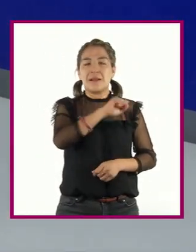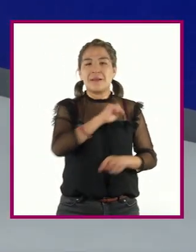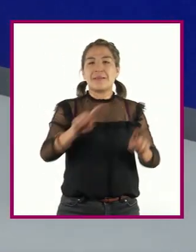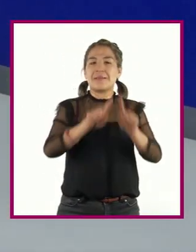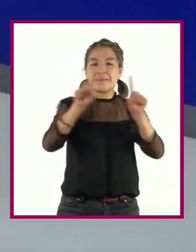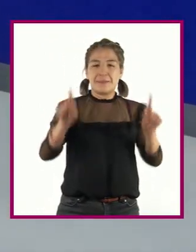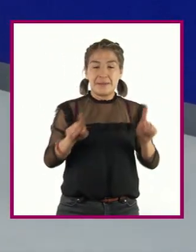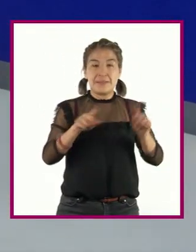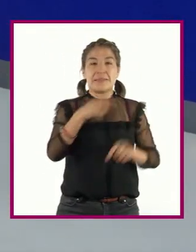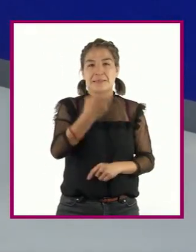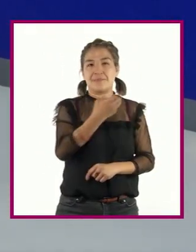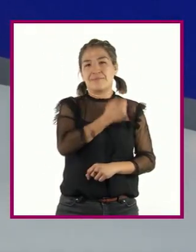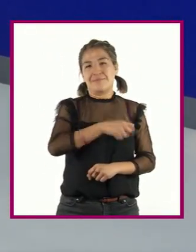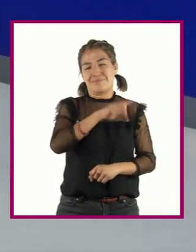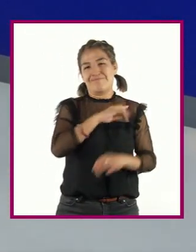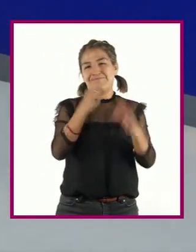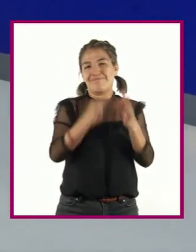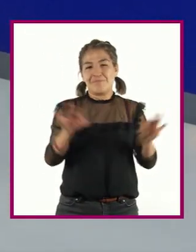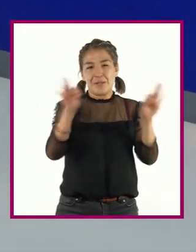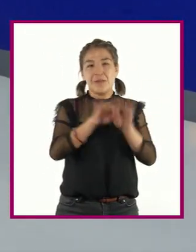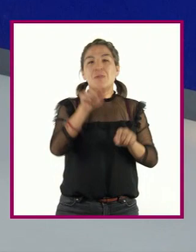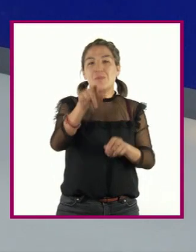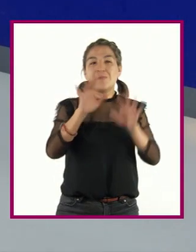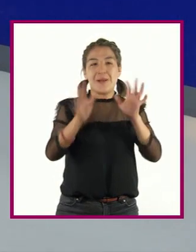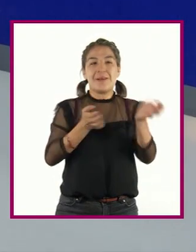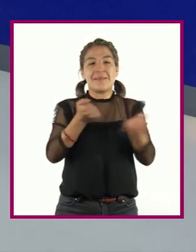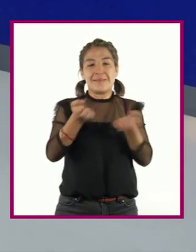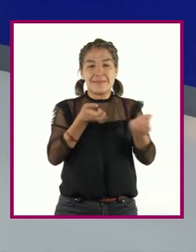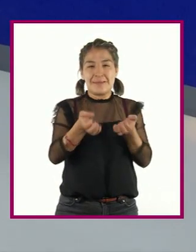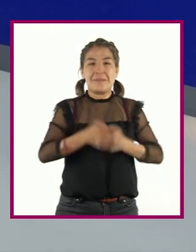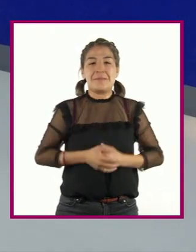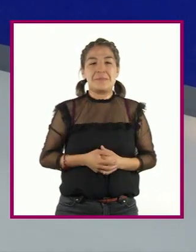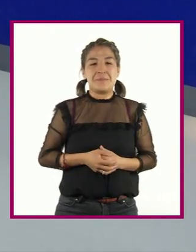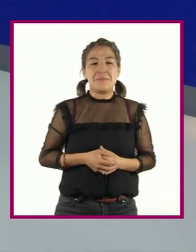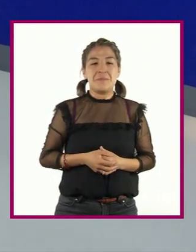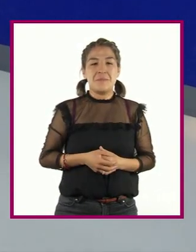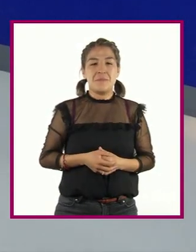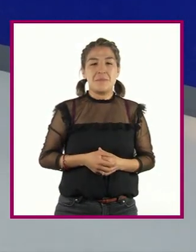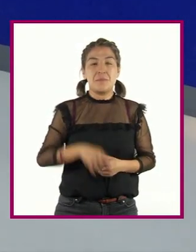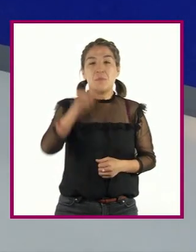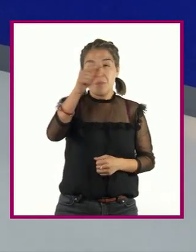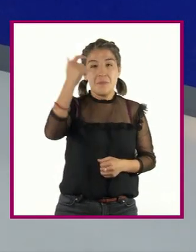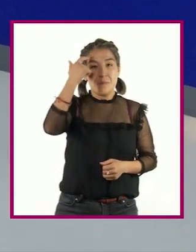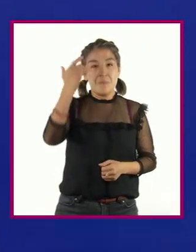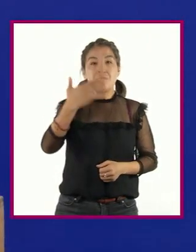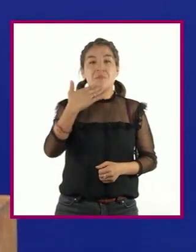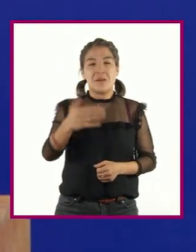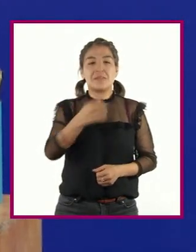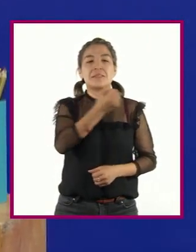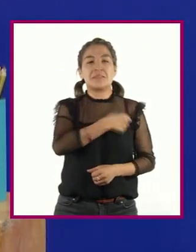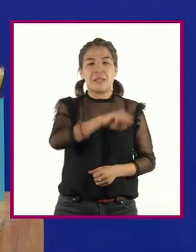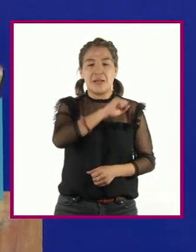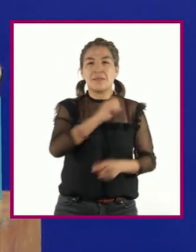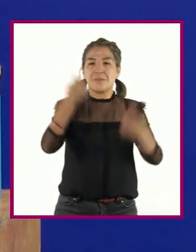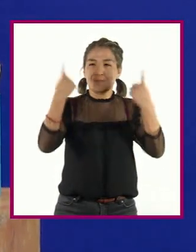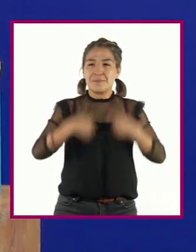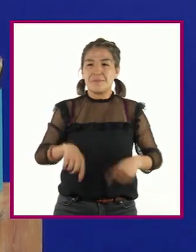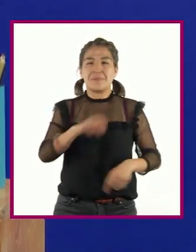distancia. La salud es lo primero. Además, ¿ya hicieron algo de ejercicio? Recuerden que mente sana en cuerpo